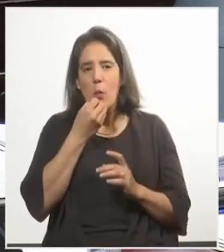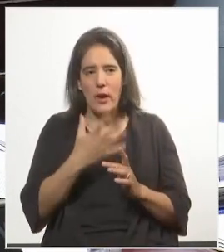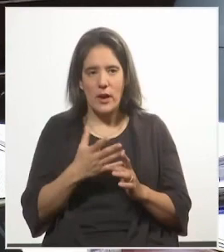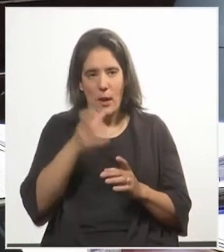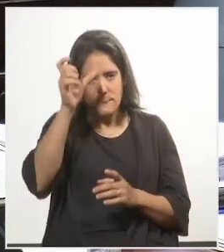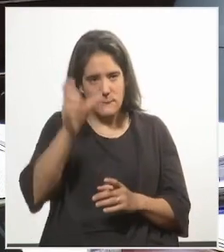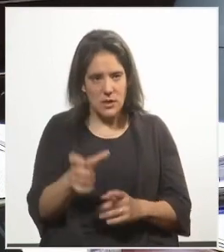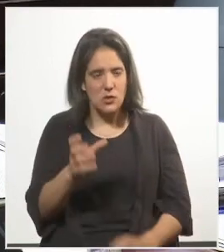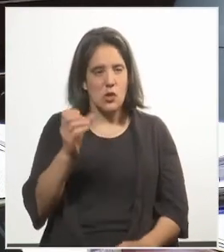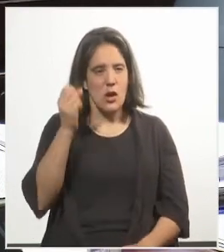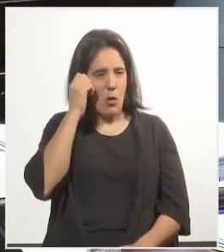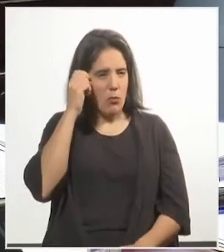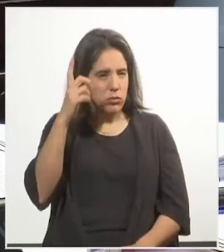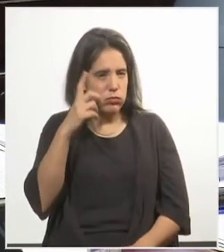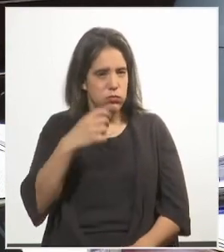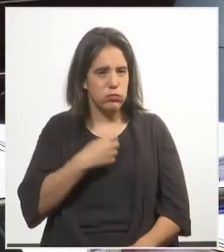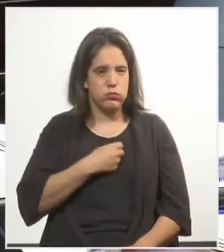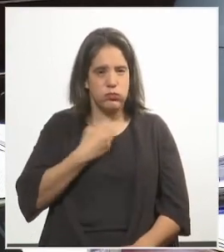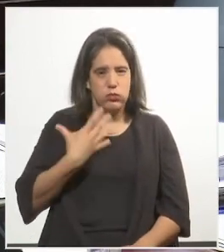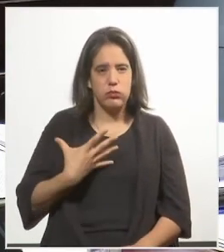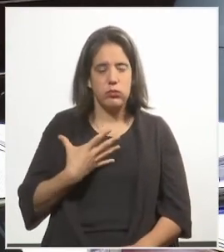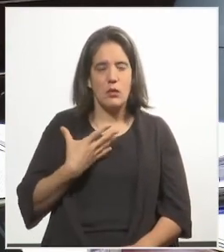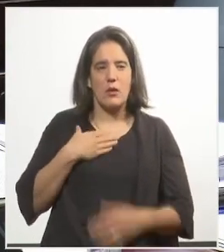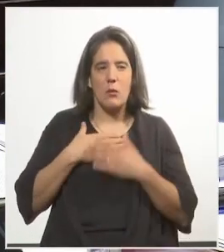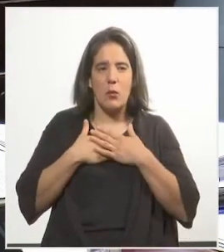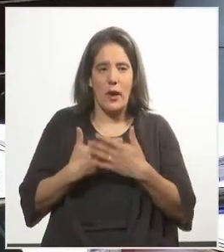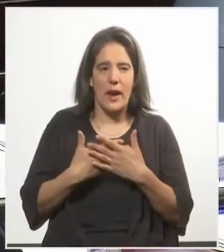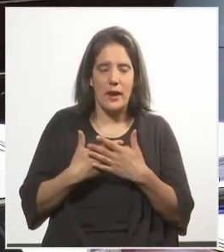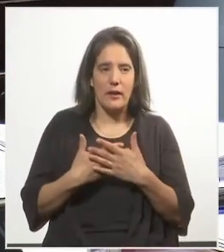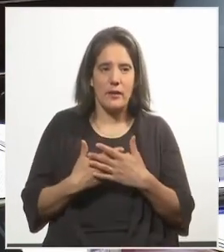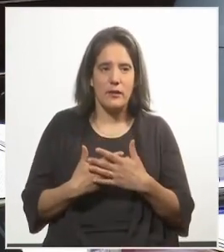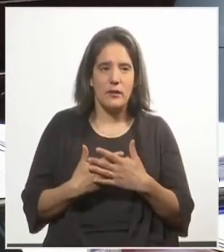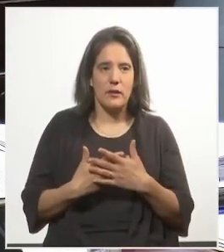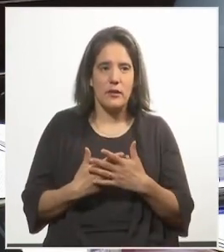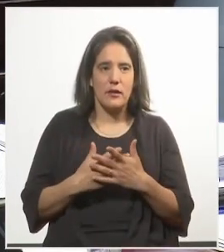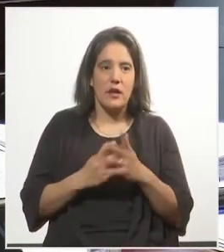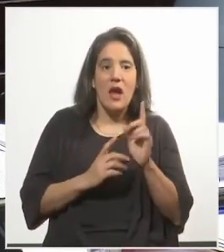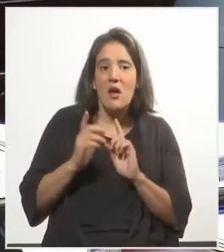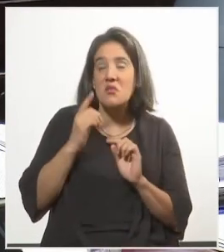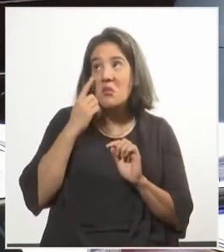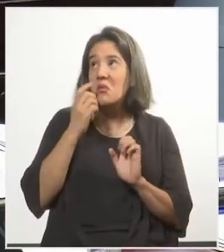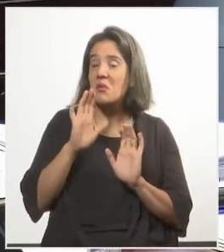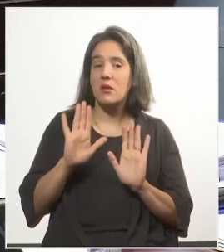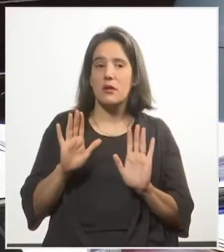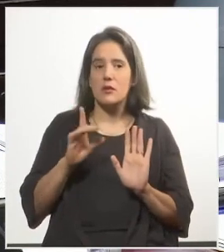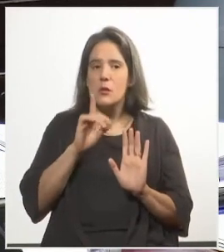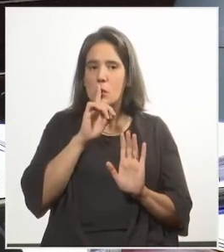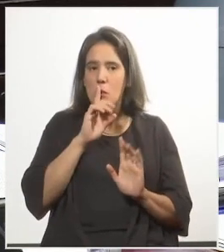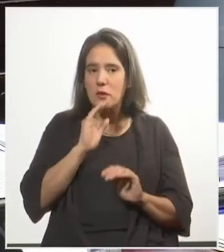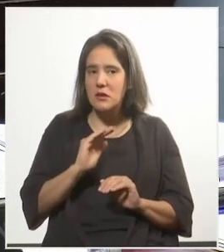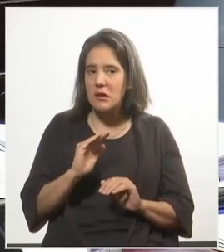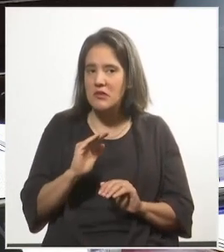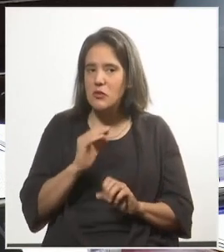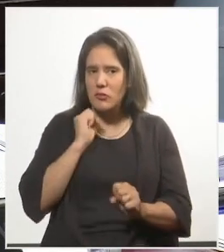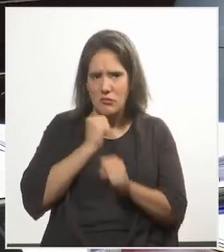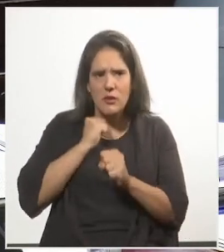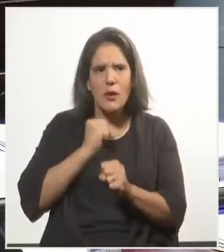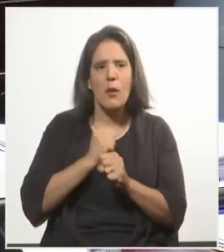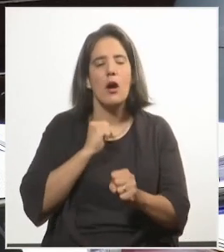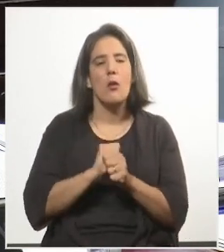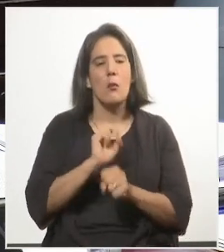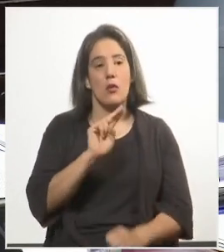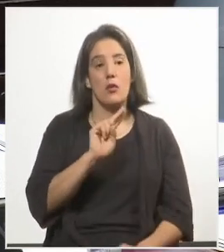esos hombres que a veces y en forma casi anónima forjaron la historia del